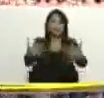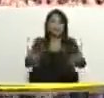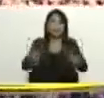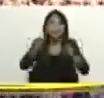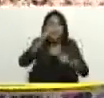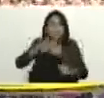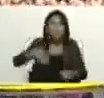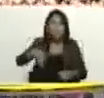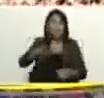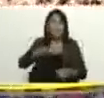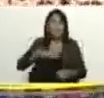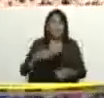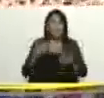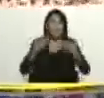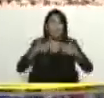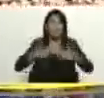uniformado,